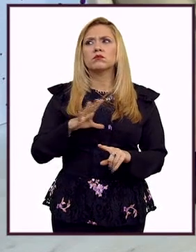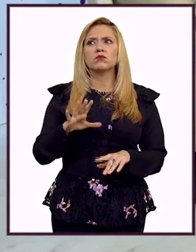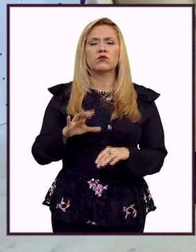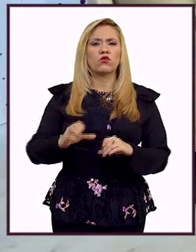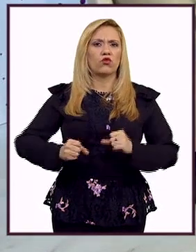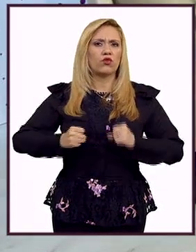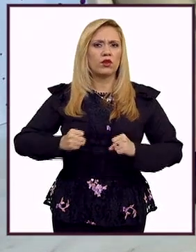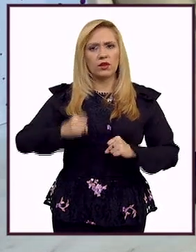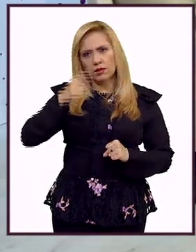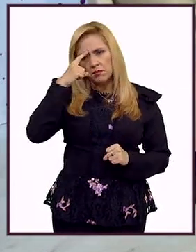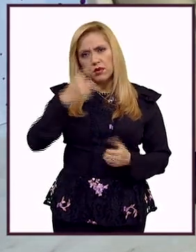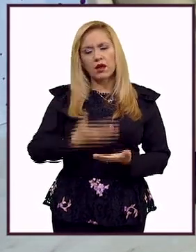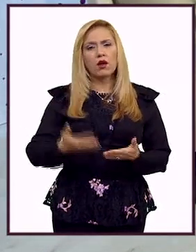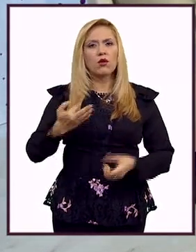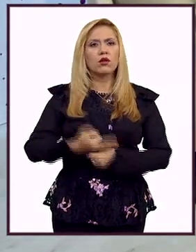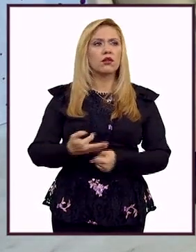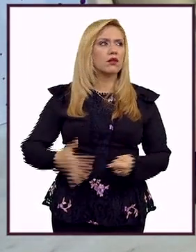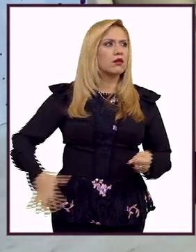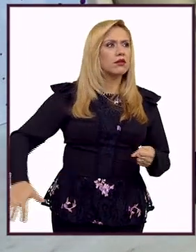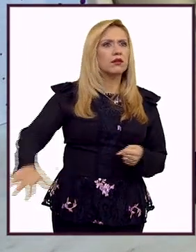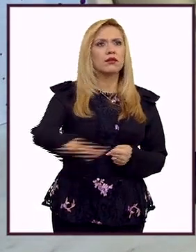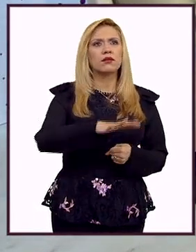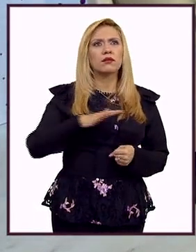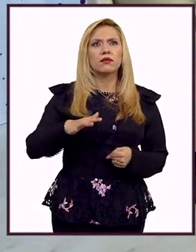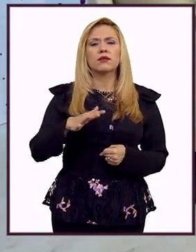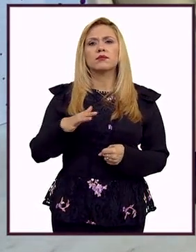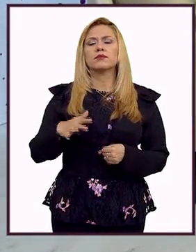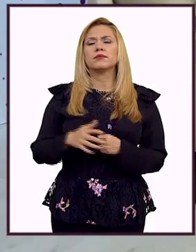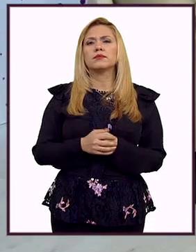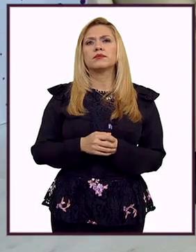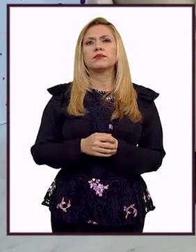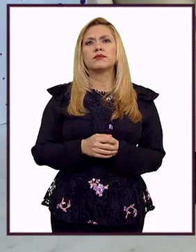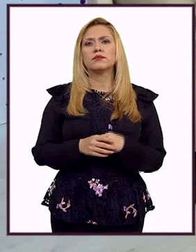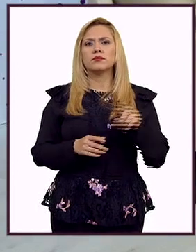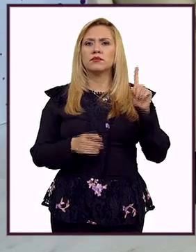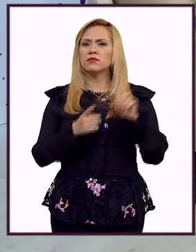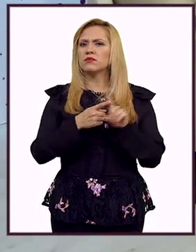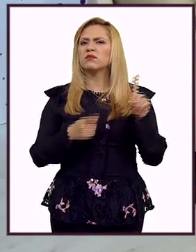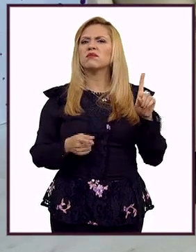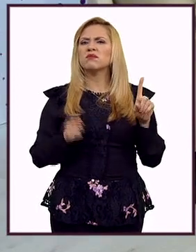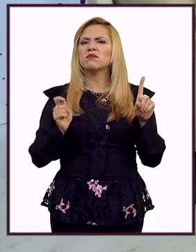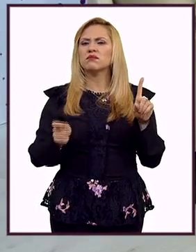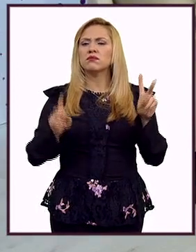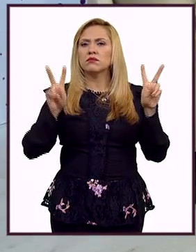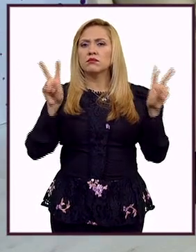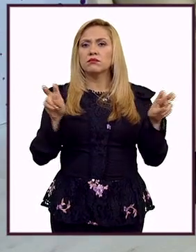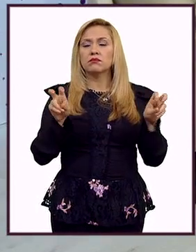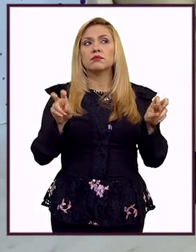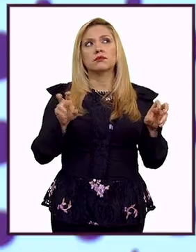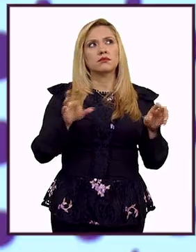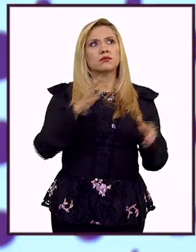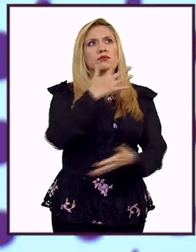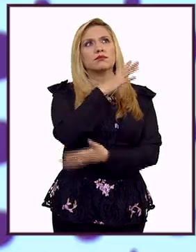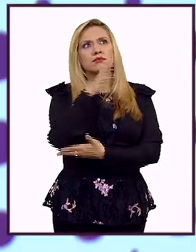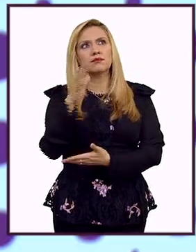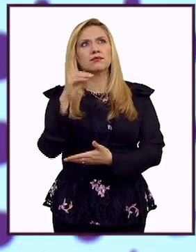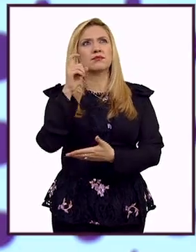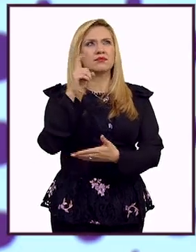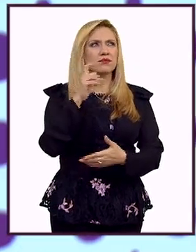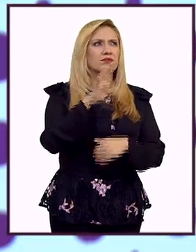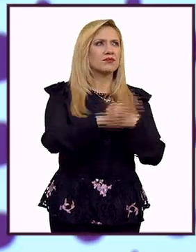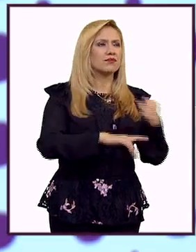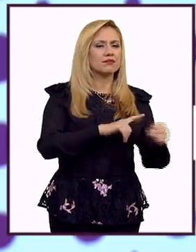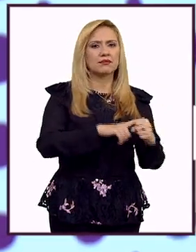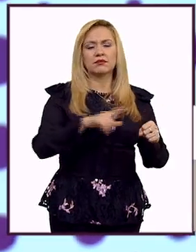potentes en el contexto actual que estamos. Me explico. Uno de los principales es el tema de recursos naturales. La declaración es muy fuerte